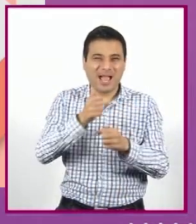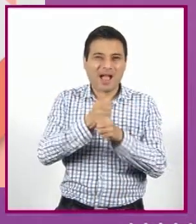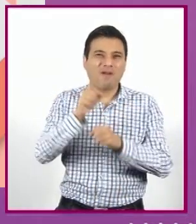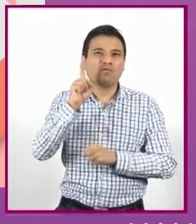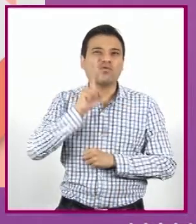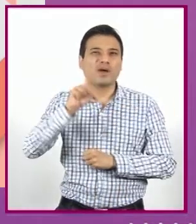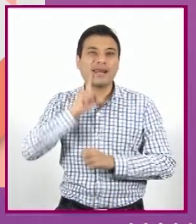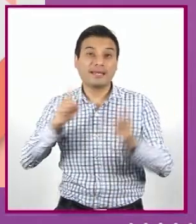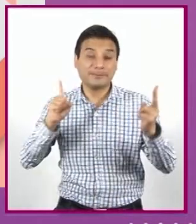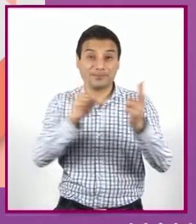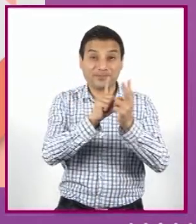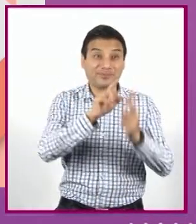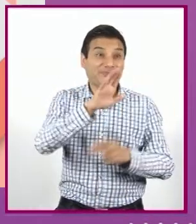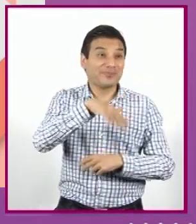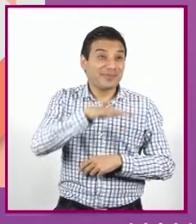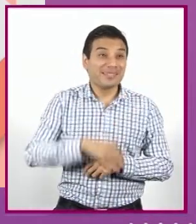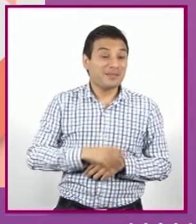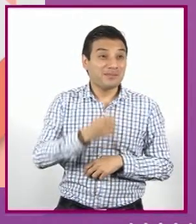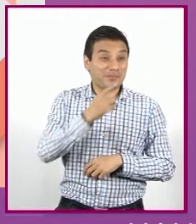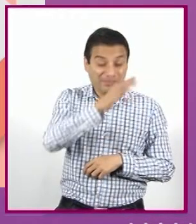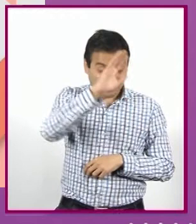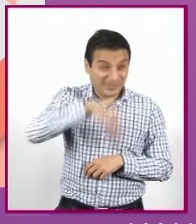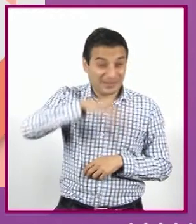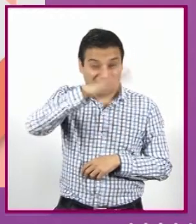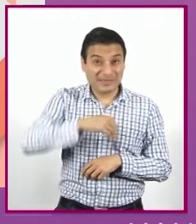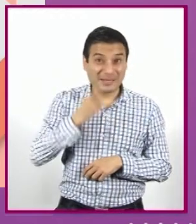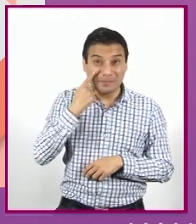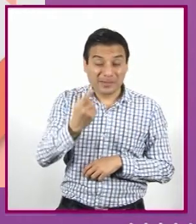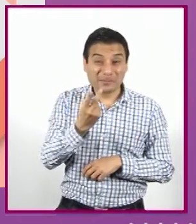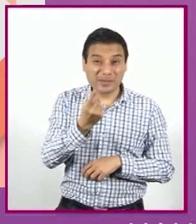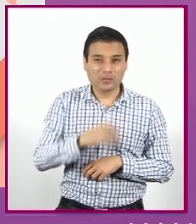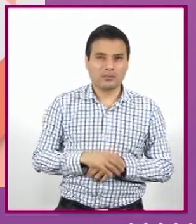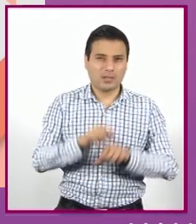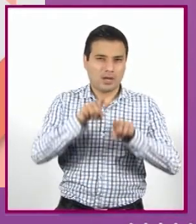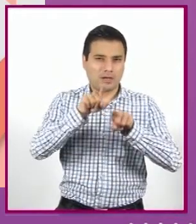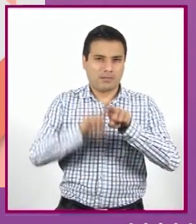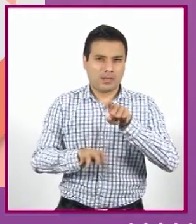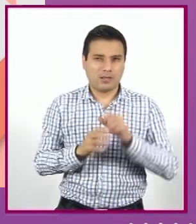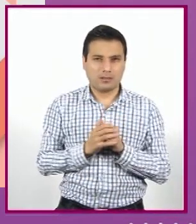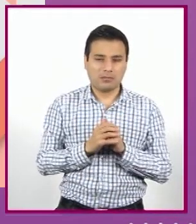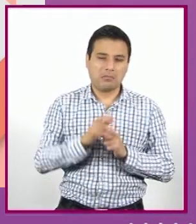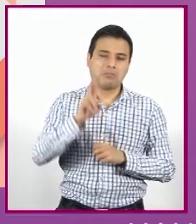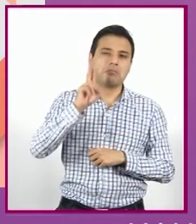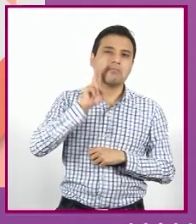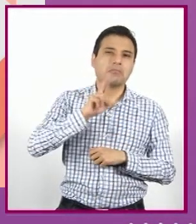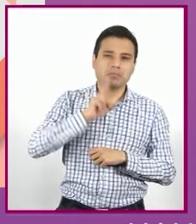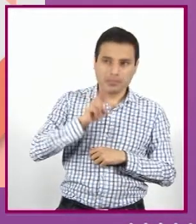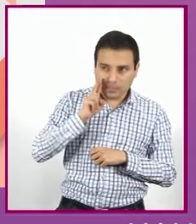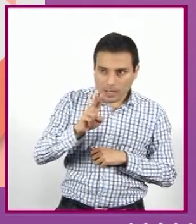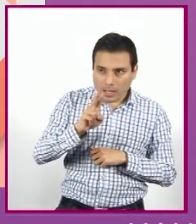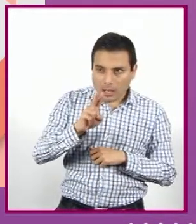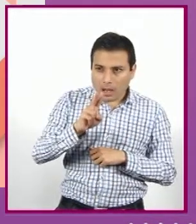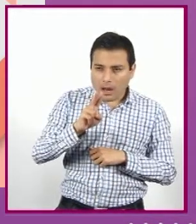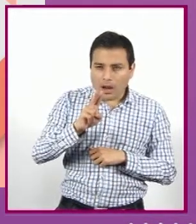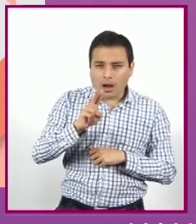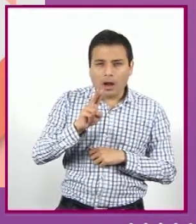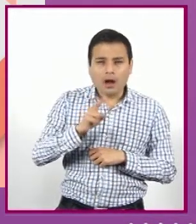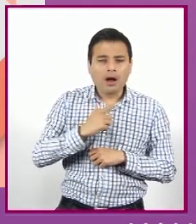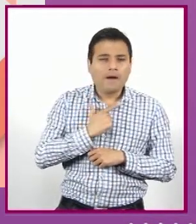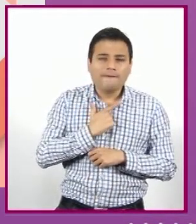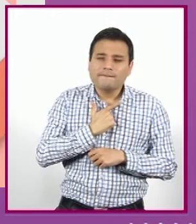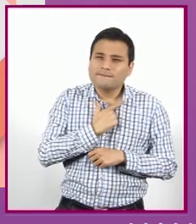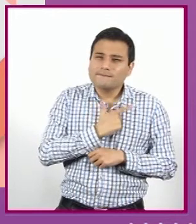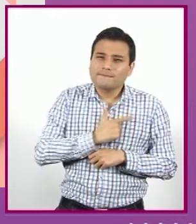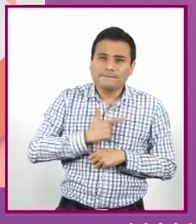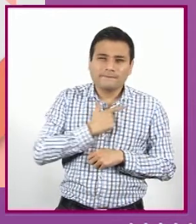para decirles que tenían que ver a ese perrito. Mi hermana quedó enamorada del cachorro que encontré en la bodega.